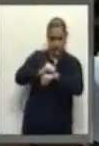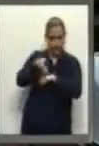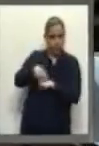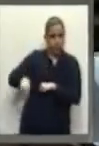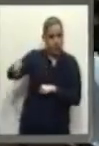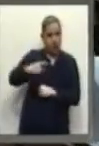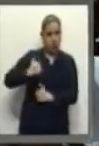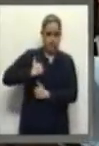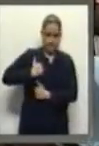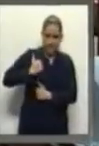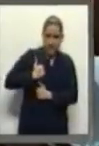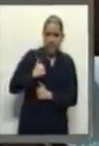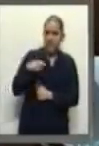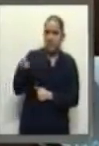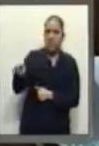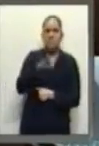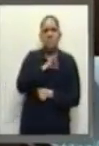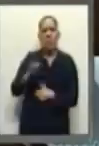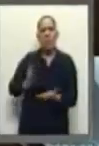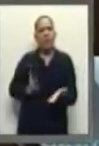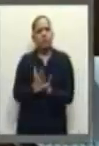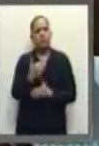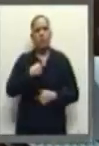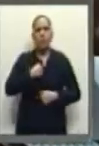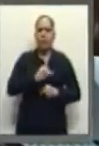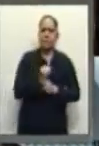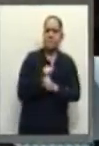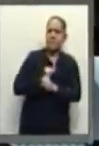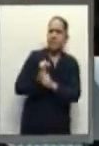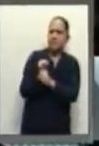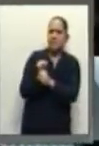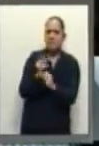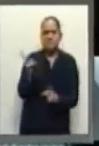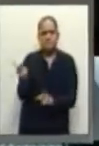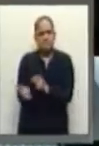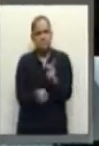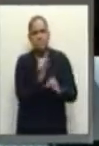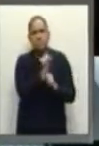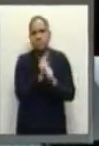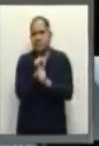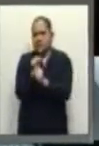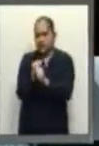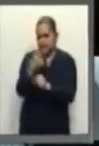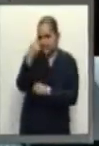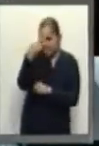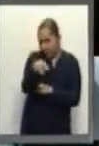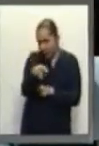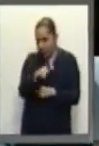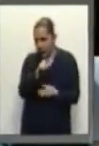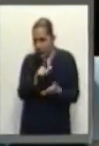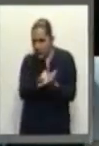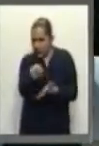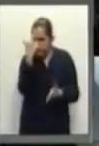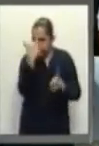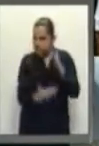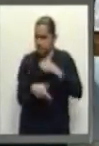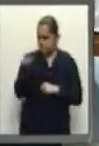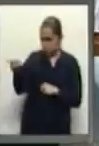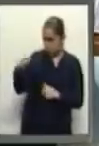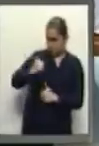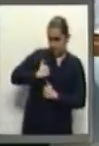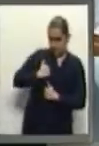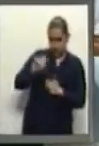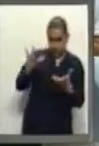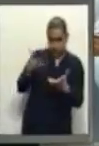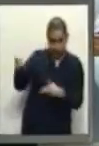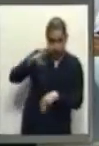proceso indagatorio y de investigación y de todo lo relacionado a la persecución de delitos si no tendríamos